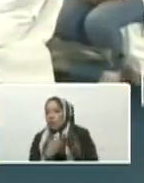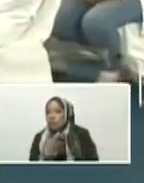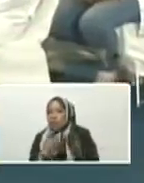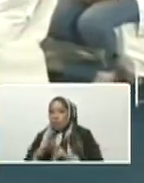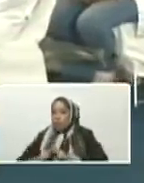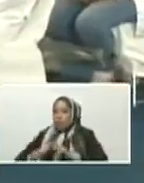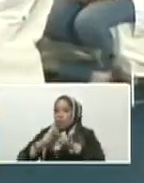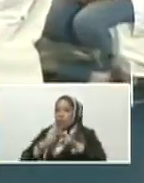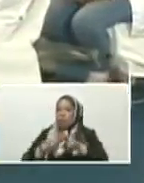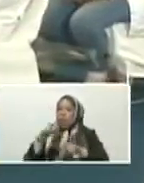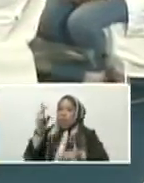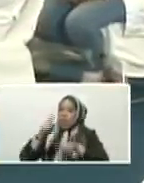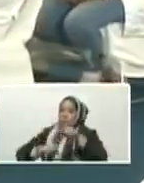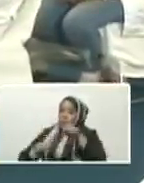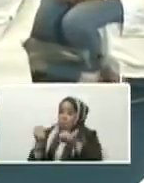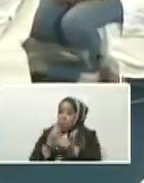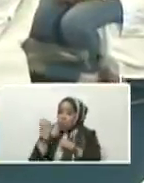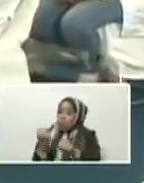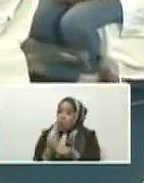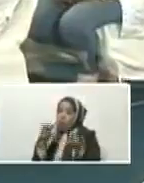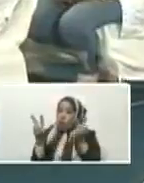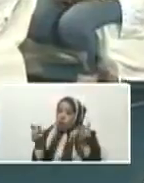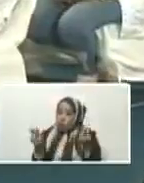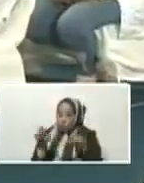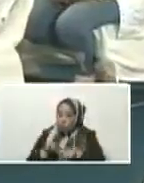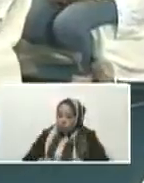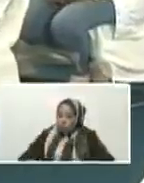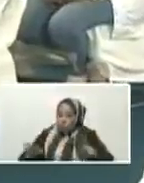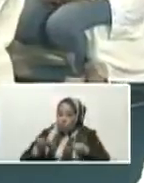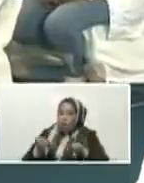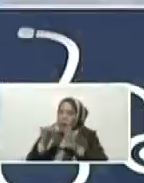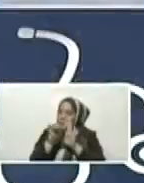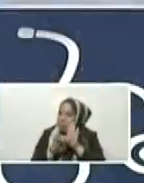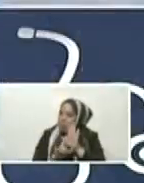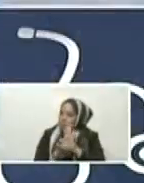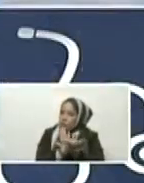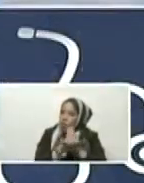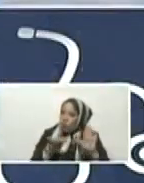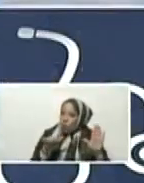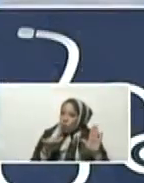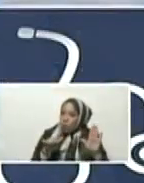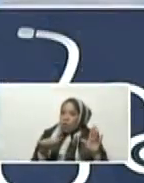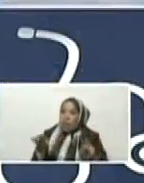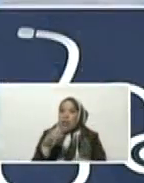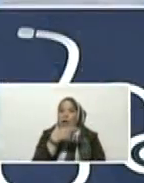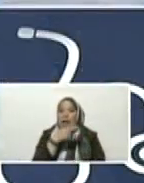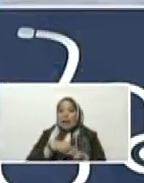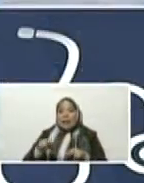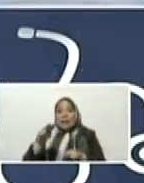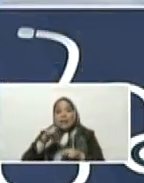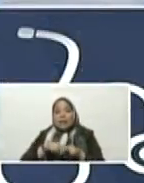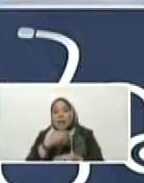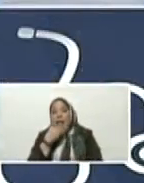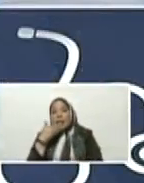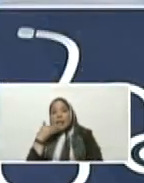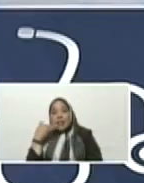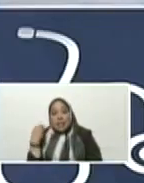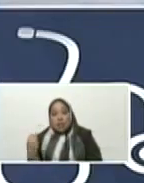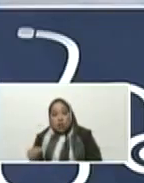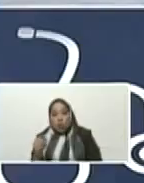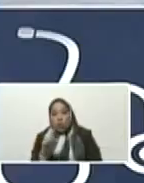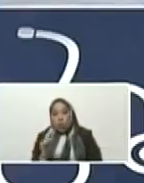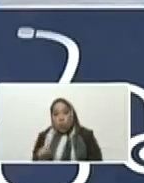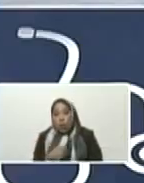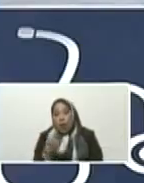entregar las obras del nuevo quirófano del Hospital Pediátrico Niño Jesús.